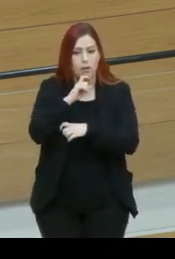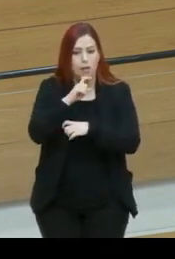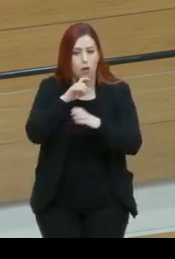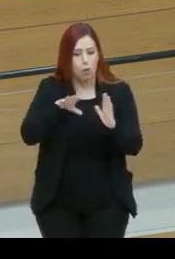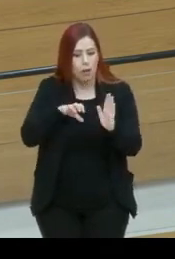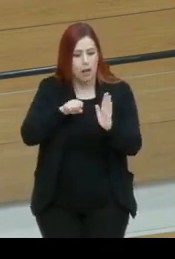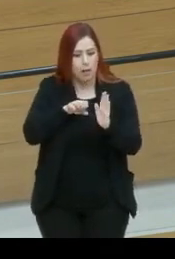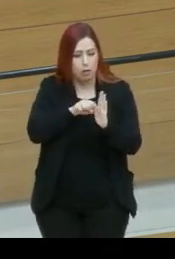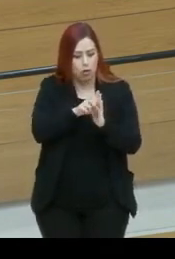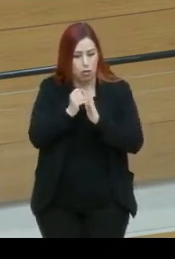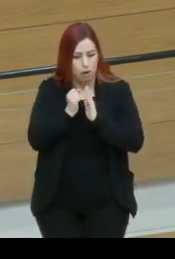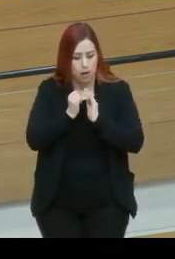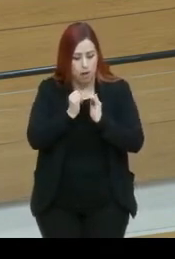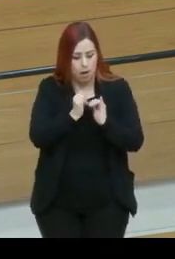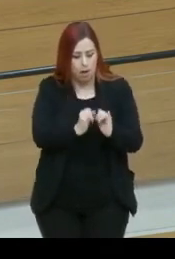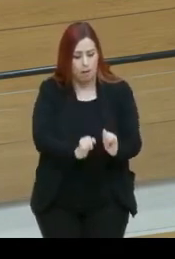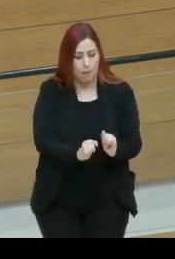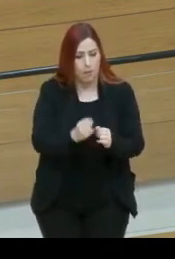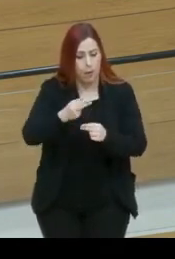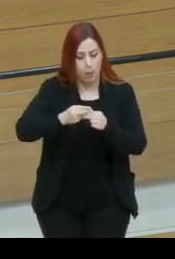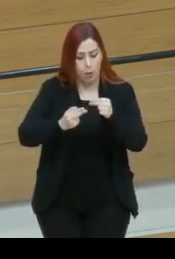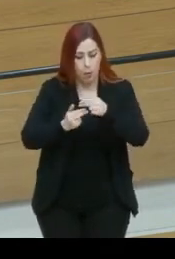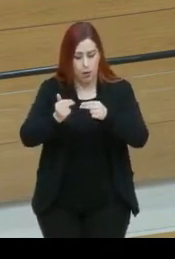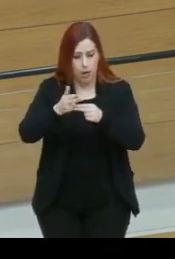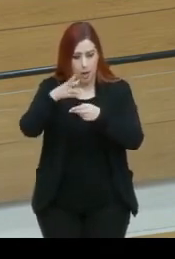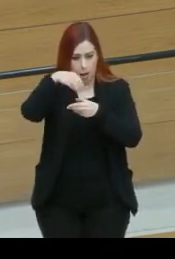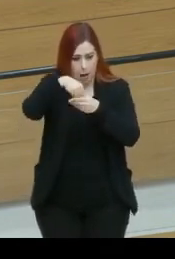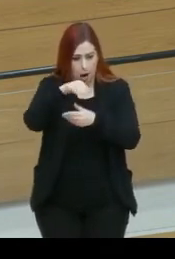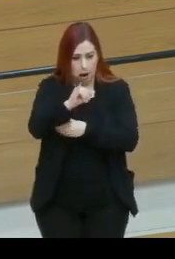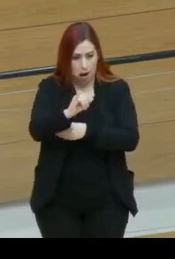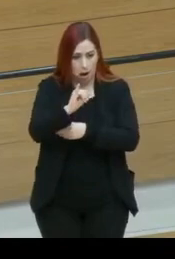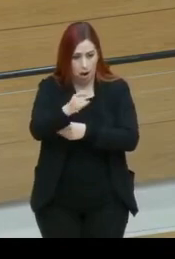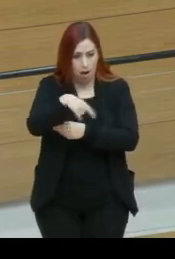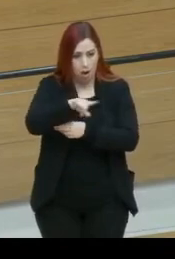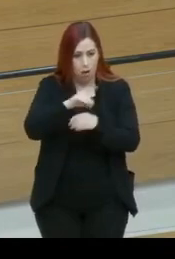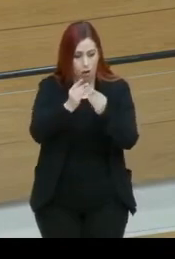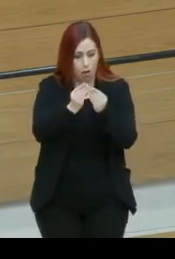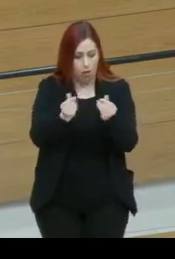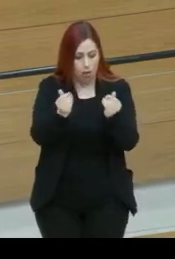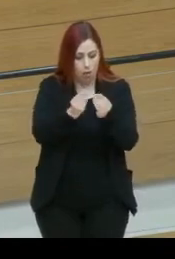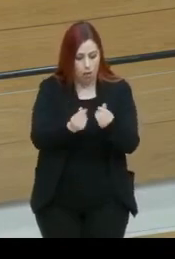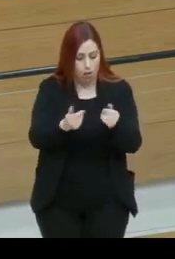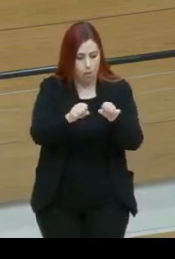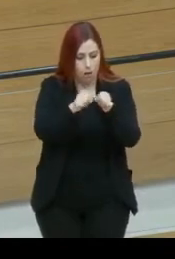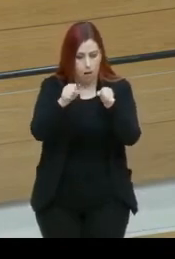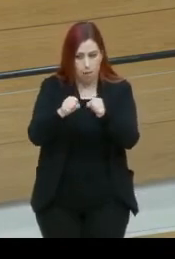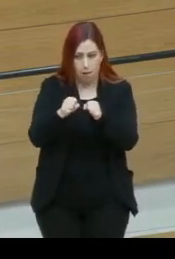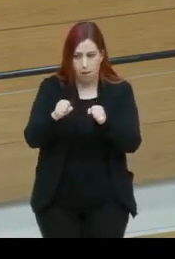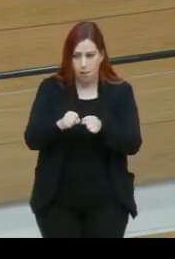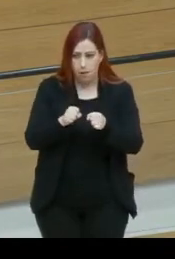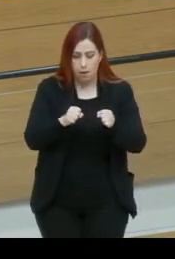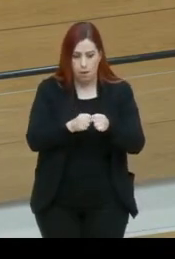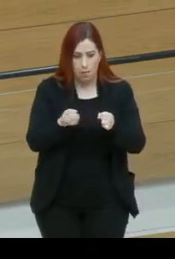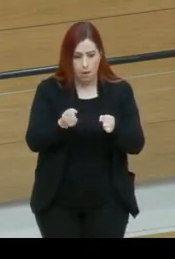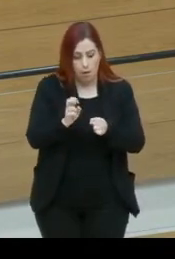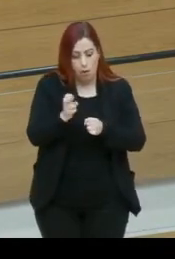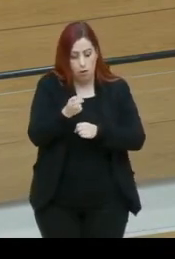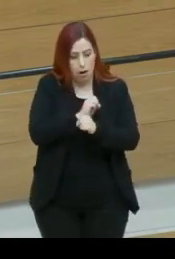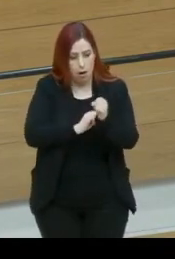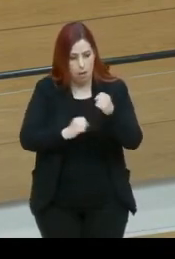lisosoma y las proteínas que se encuentran en él las van degradando, las van rompiendo en moléculas más